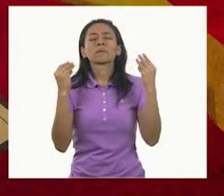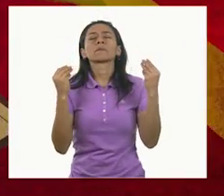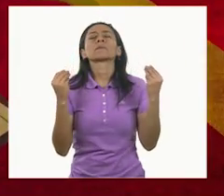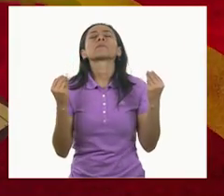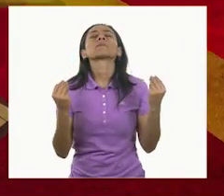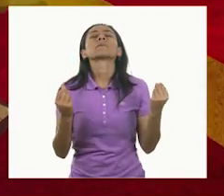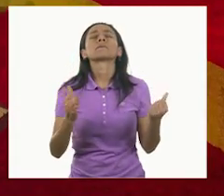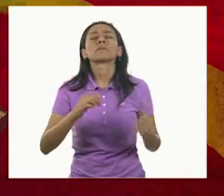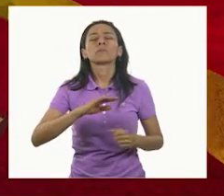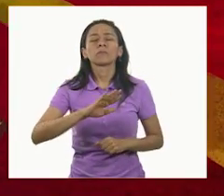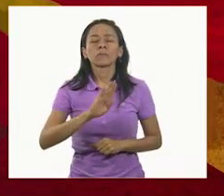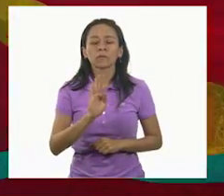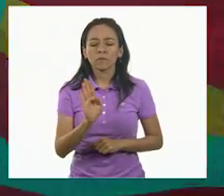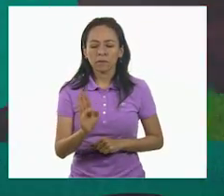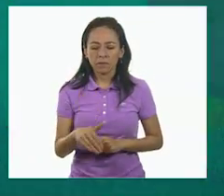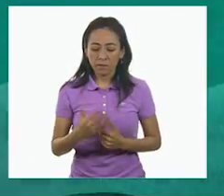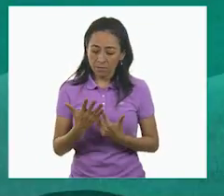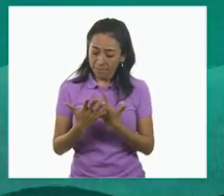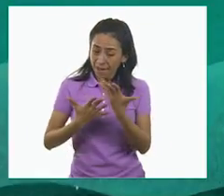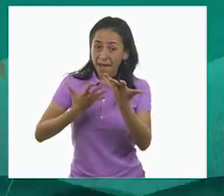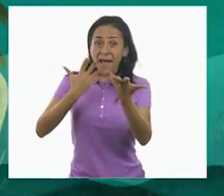niqoy kimakanin